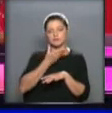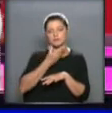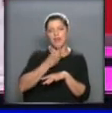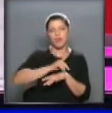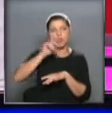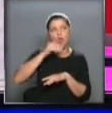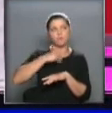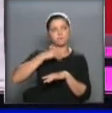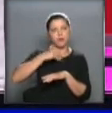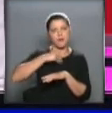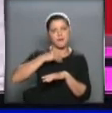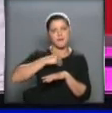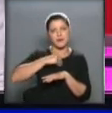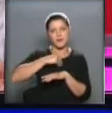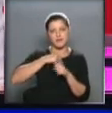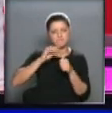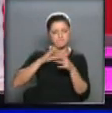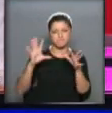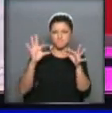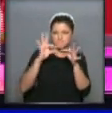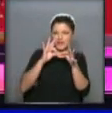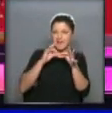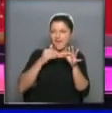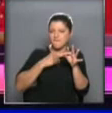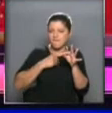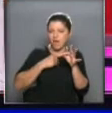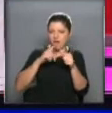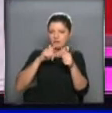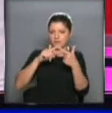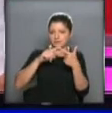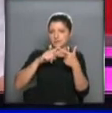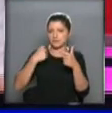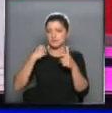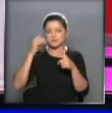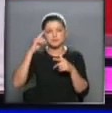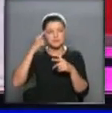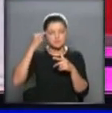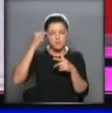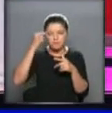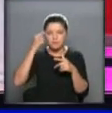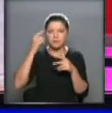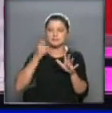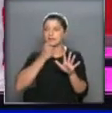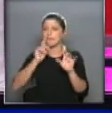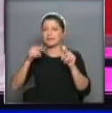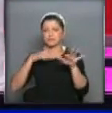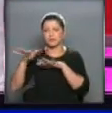las creencias, te aferras mucho más a lo que es la fe y buscas respuestas. Y también la típica, que te pasa algo malo y decís...